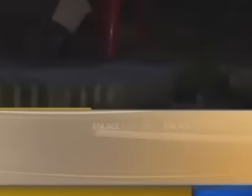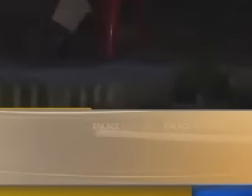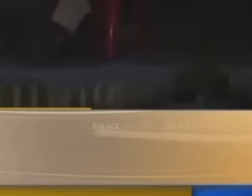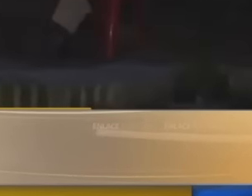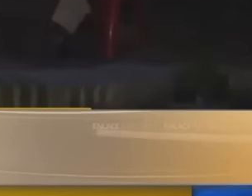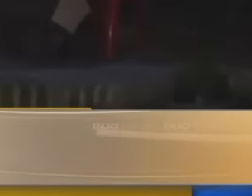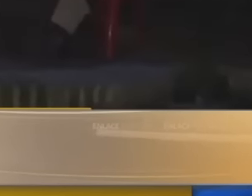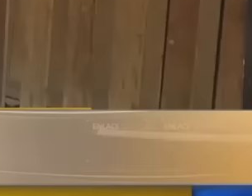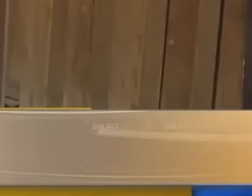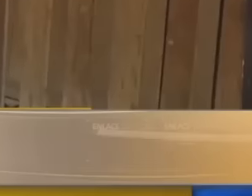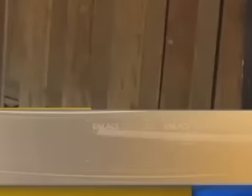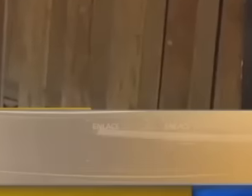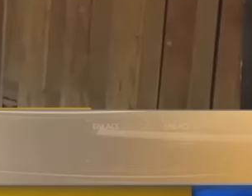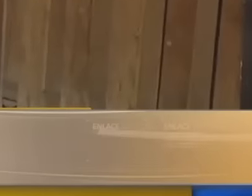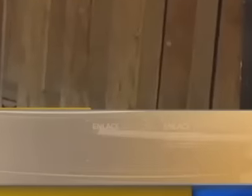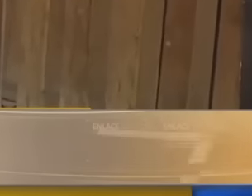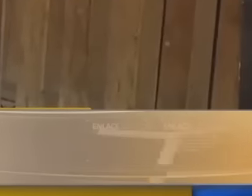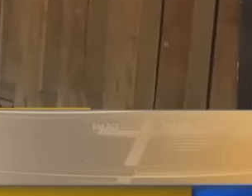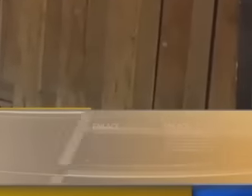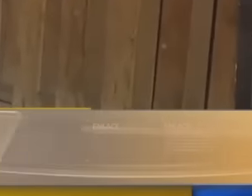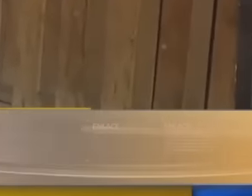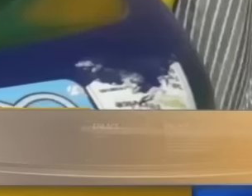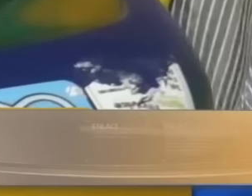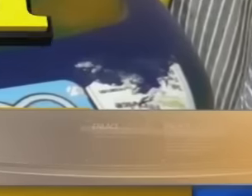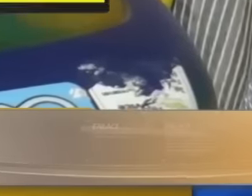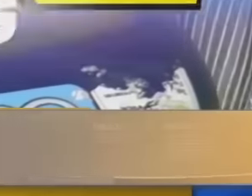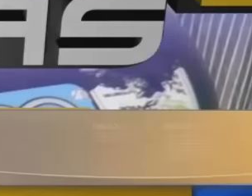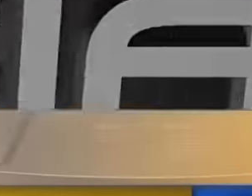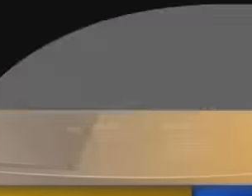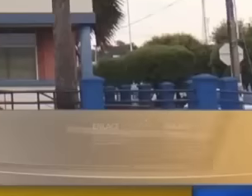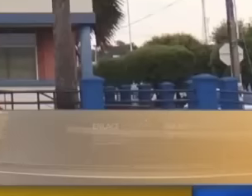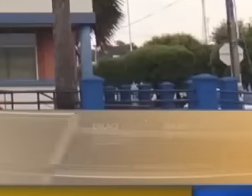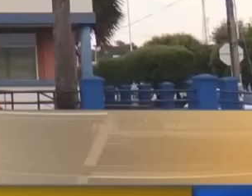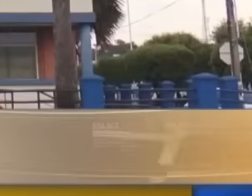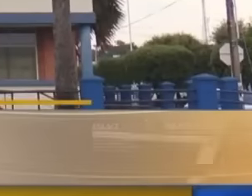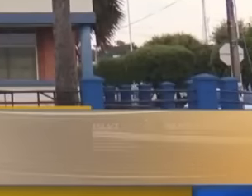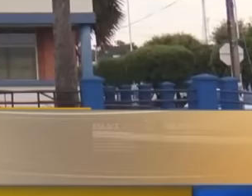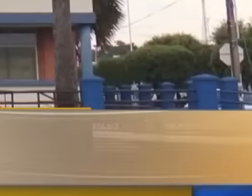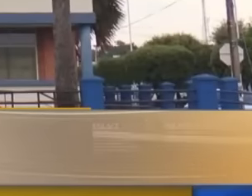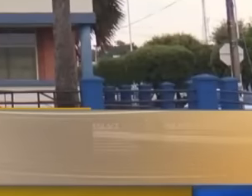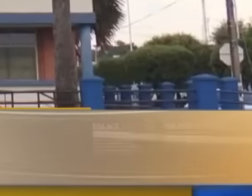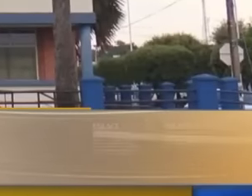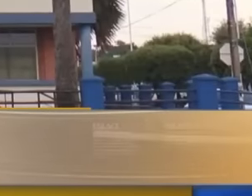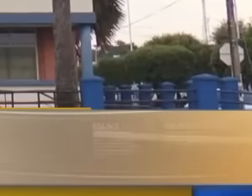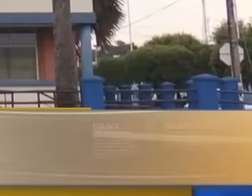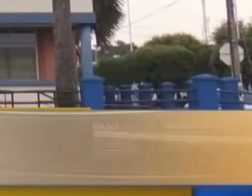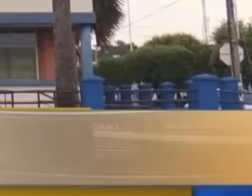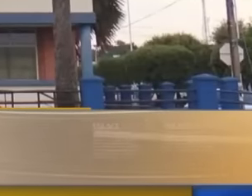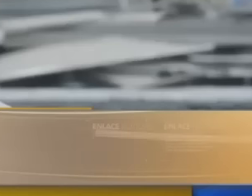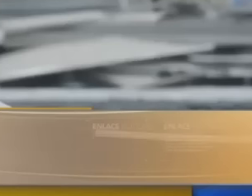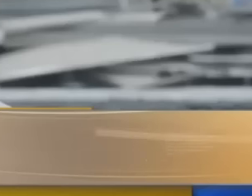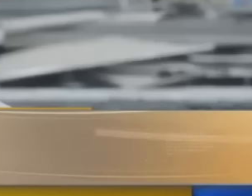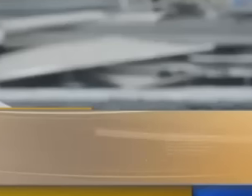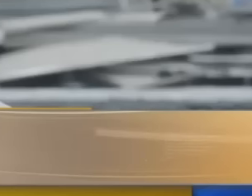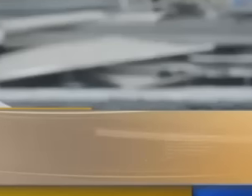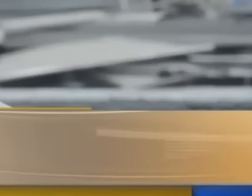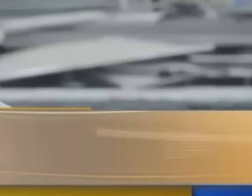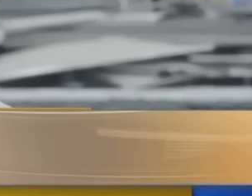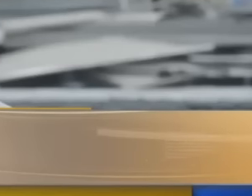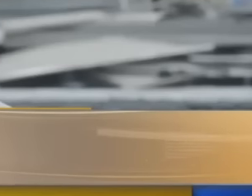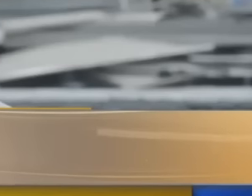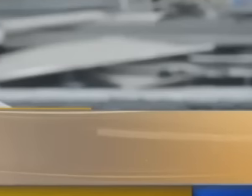funcionarios de la Corporación Autónoma de Santander adelantan operativos contra el ruido. Junta Directiva de Cormagdalena aceptó este martes la renuncia del capitán